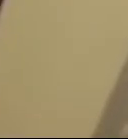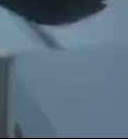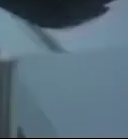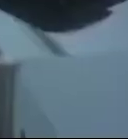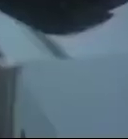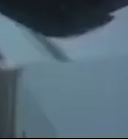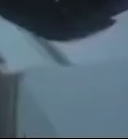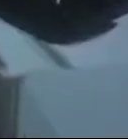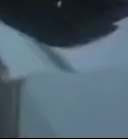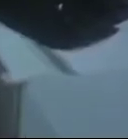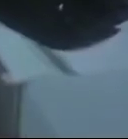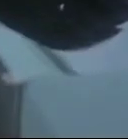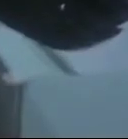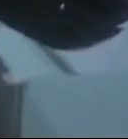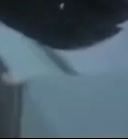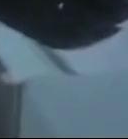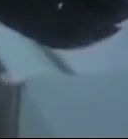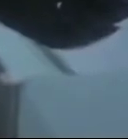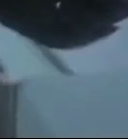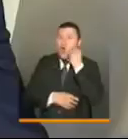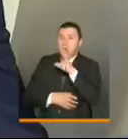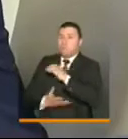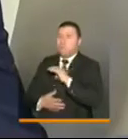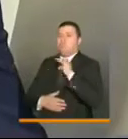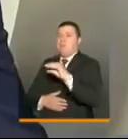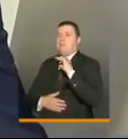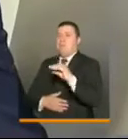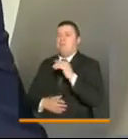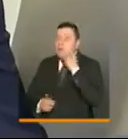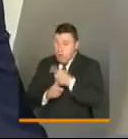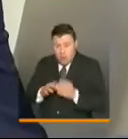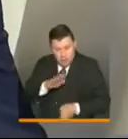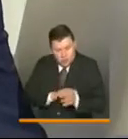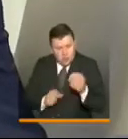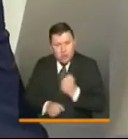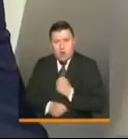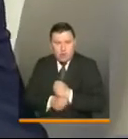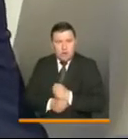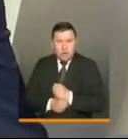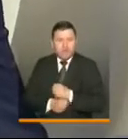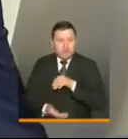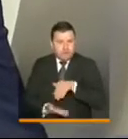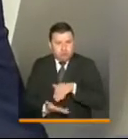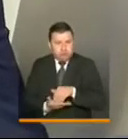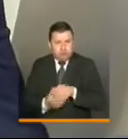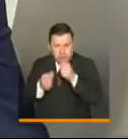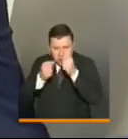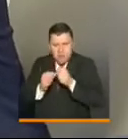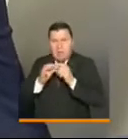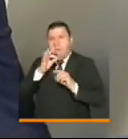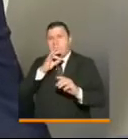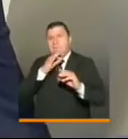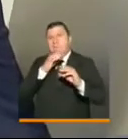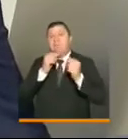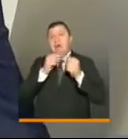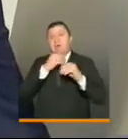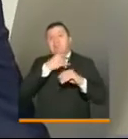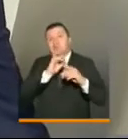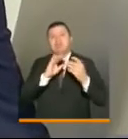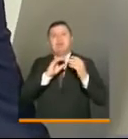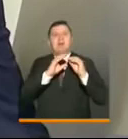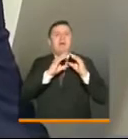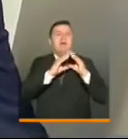pesos cada uno y seguimos trabajando de manera presencial con cuentas digitales y con muchos